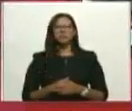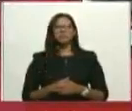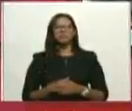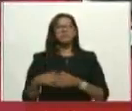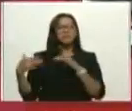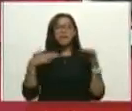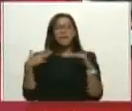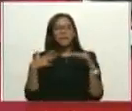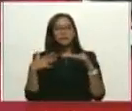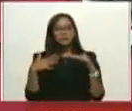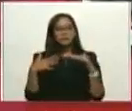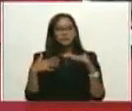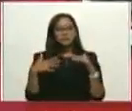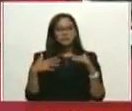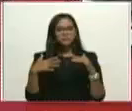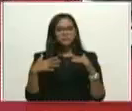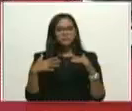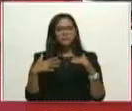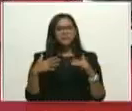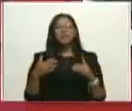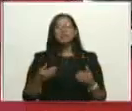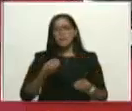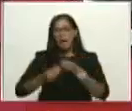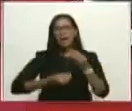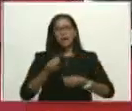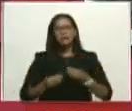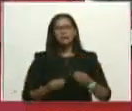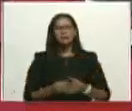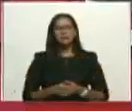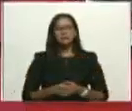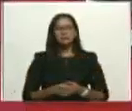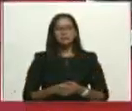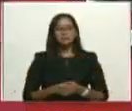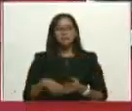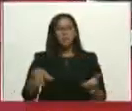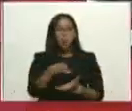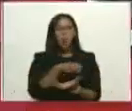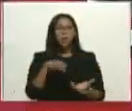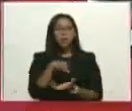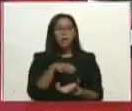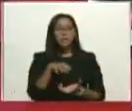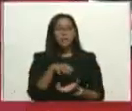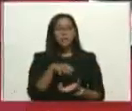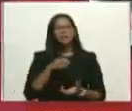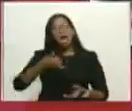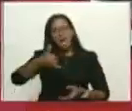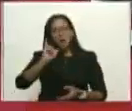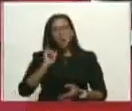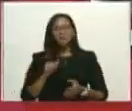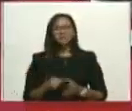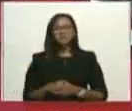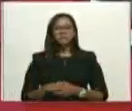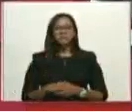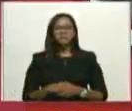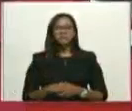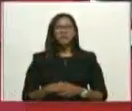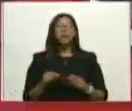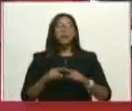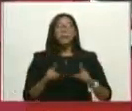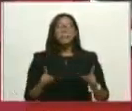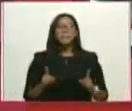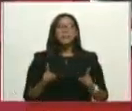guerras las intentarán, problemas habrá, pero